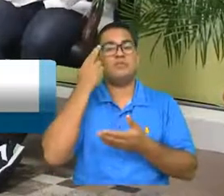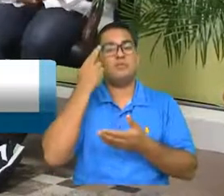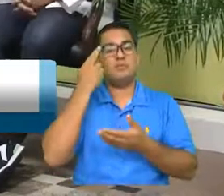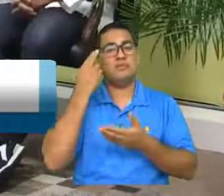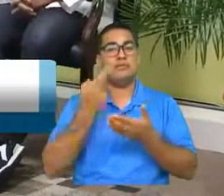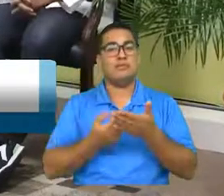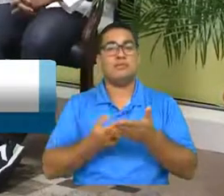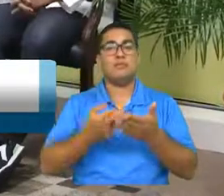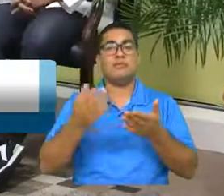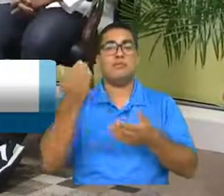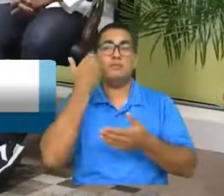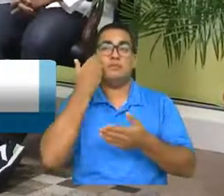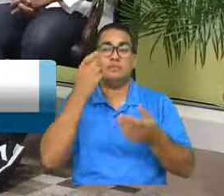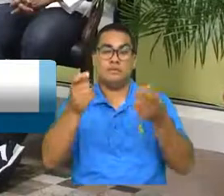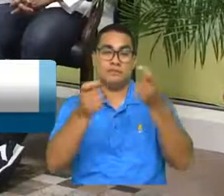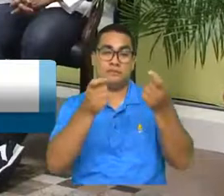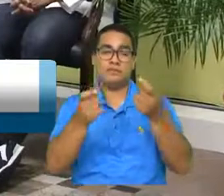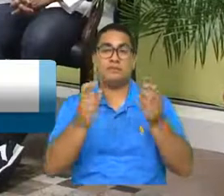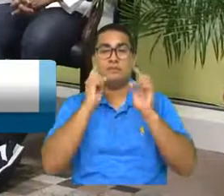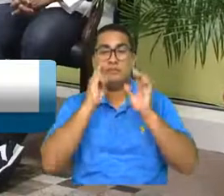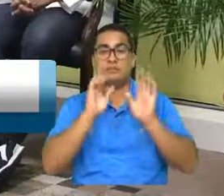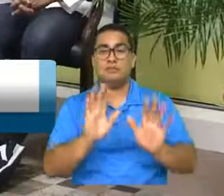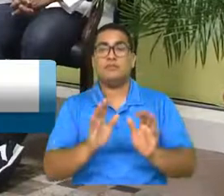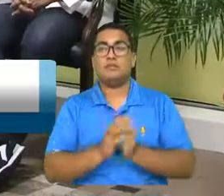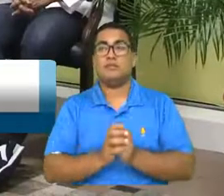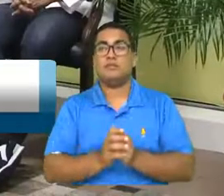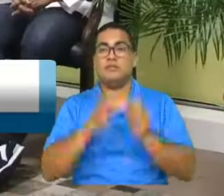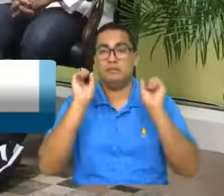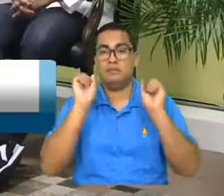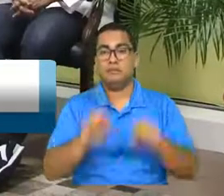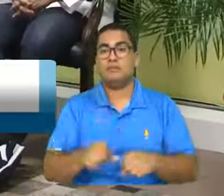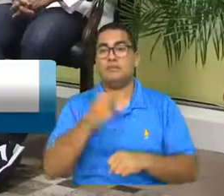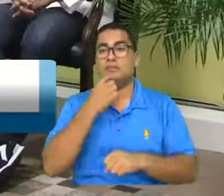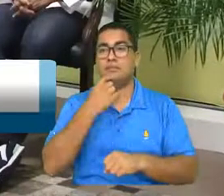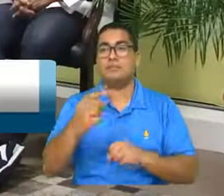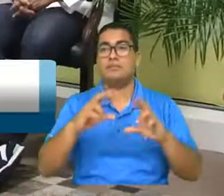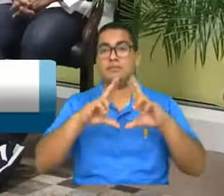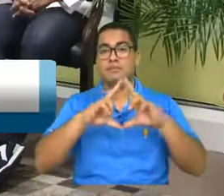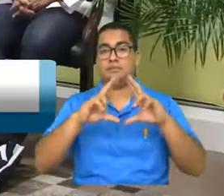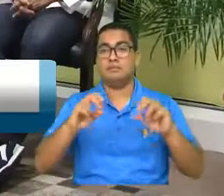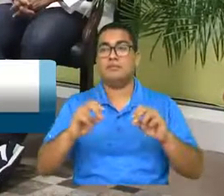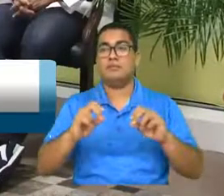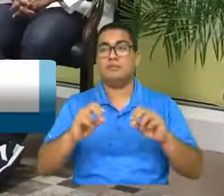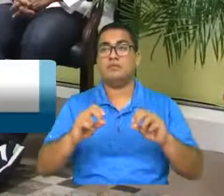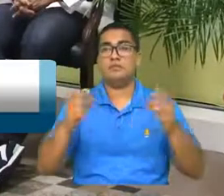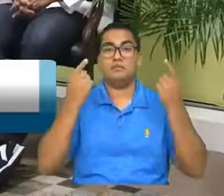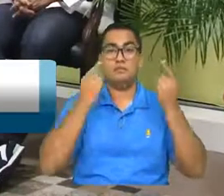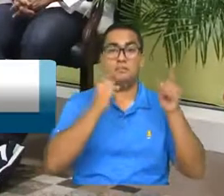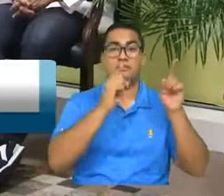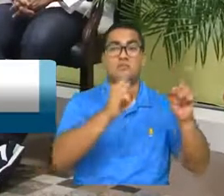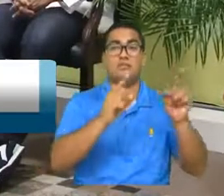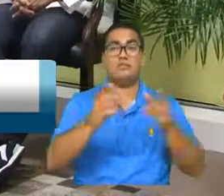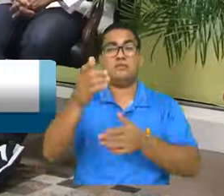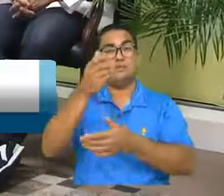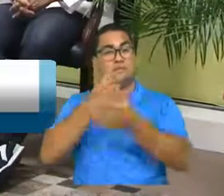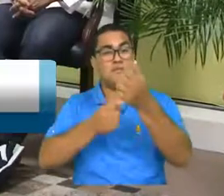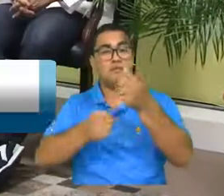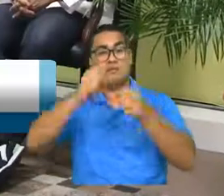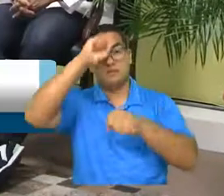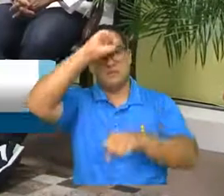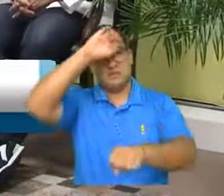función del control de la enfermedad. Entonces, hoy podemos decir que en Nicaragua nosotros celebramos que en Chinandega, Boaco y la región de Las